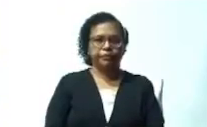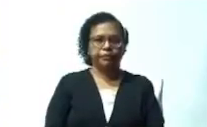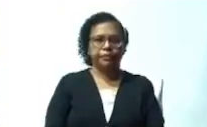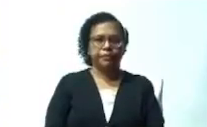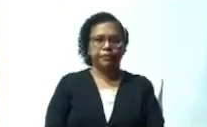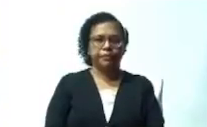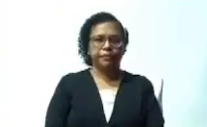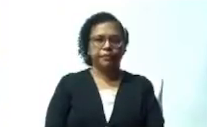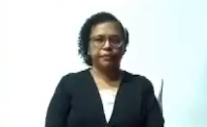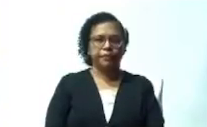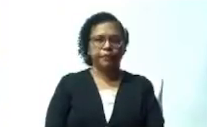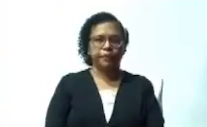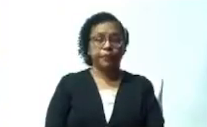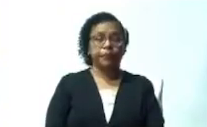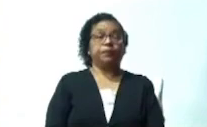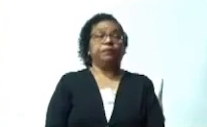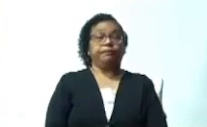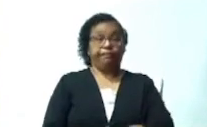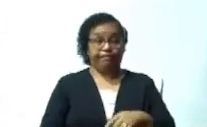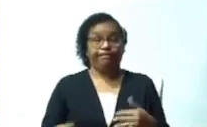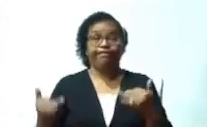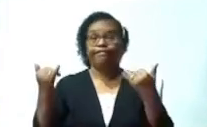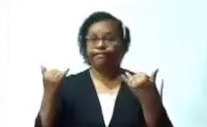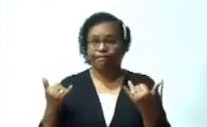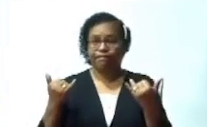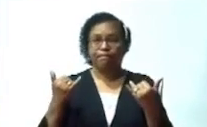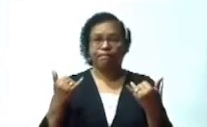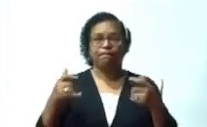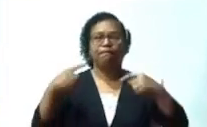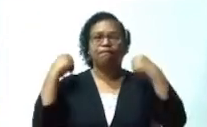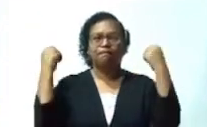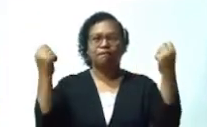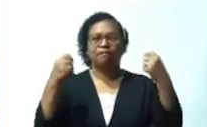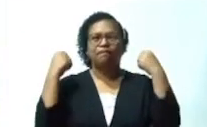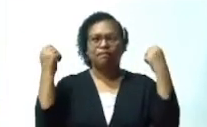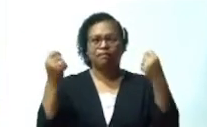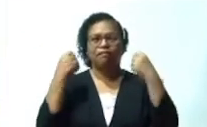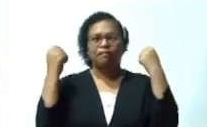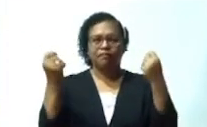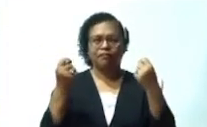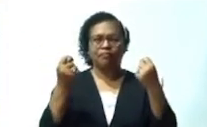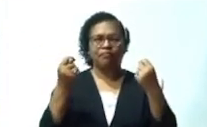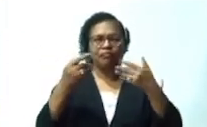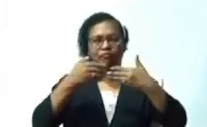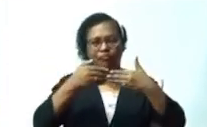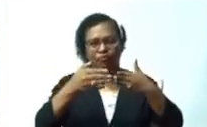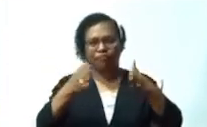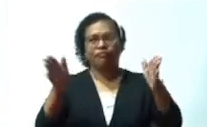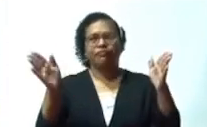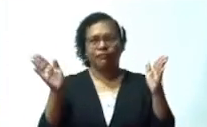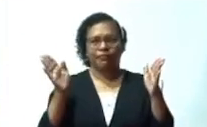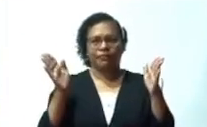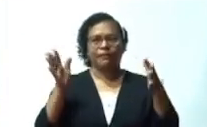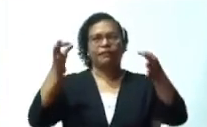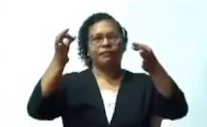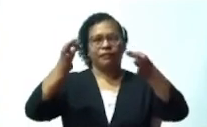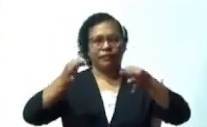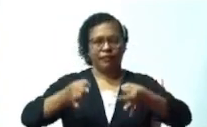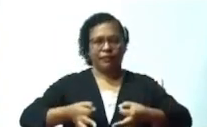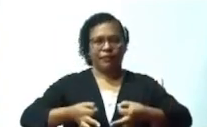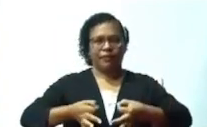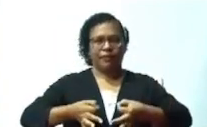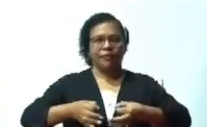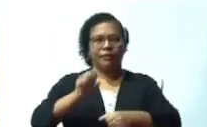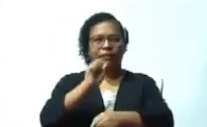Celebrar el hecho de que hoy ya iniciamos formalmente los